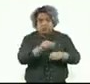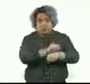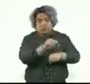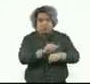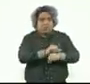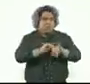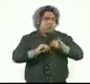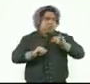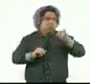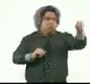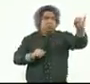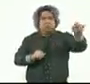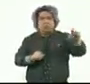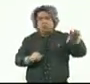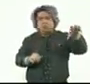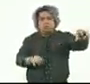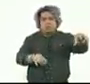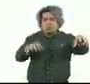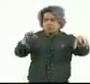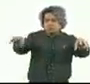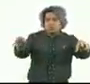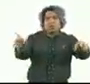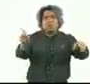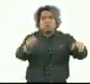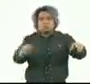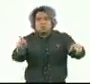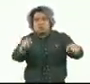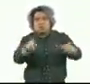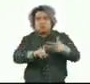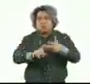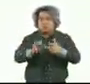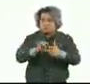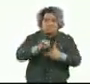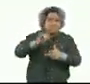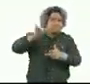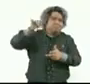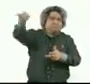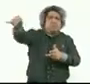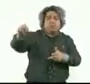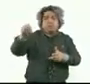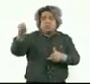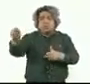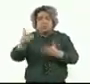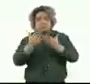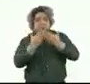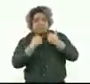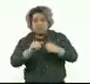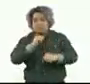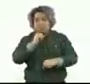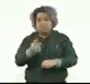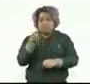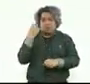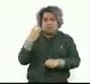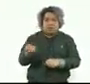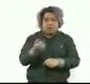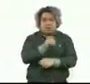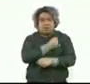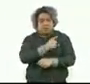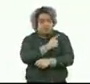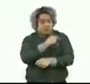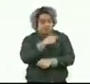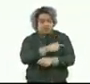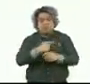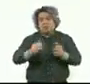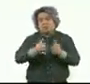a las colonias populares, a los pueblos, a los barrios más apartados, más alejados de los centros de salud, para